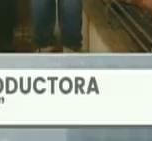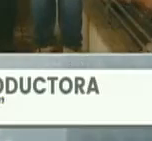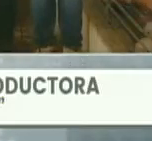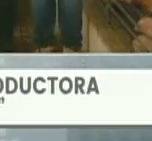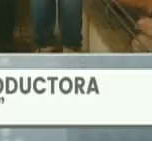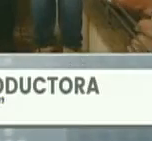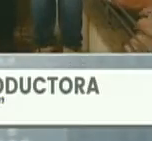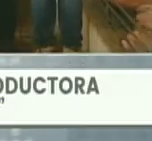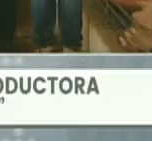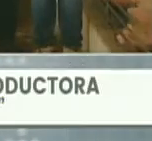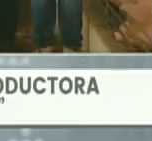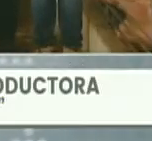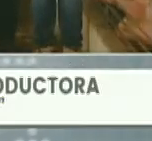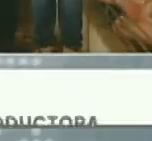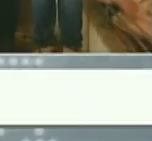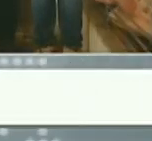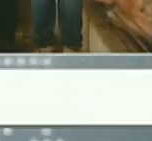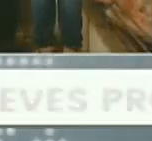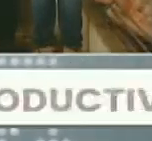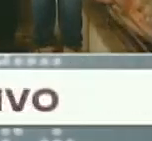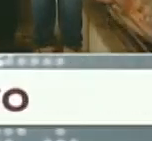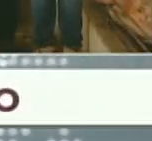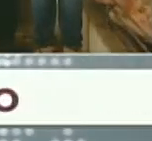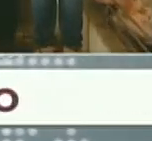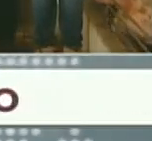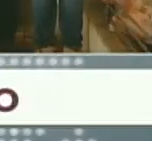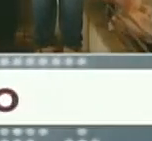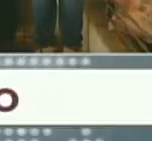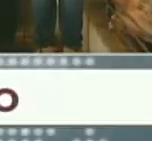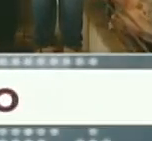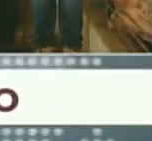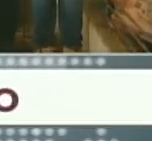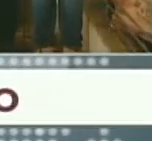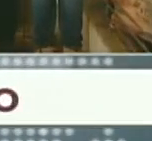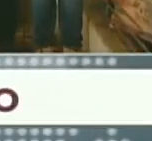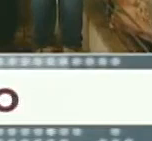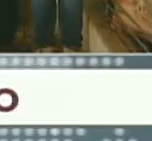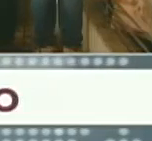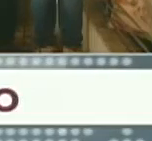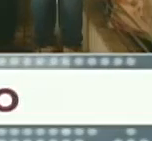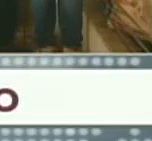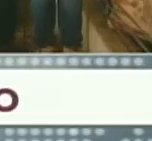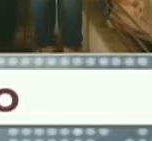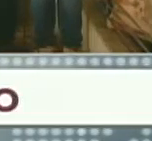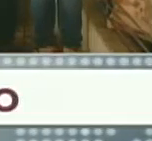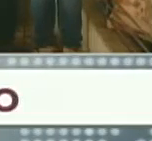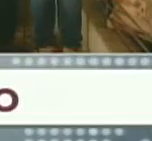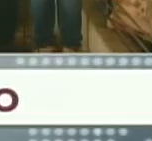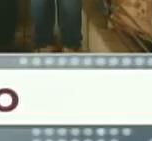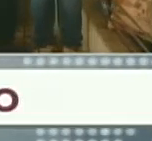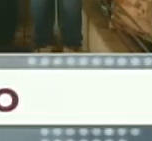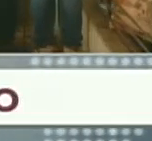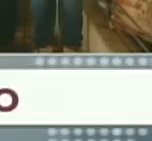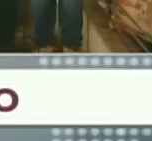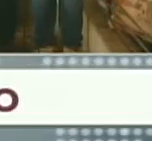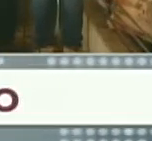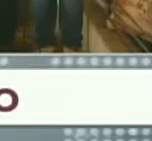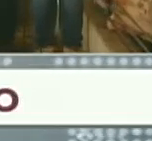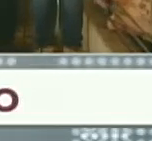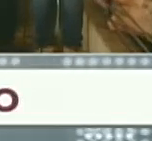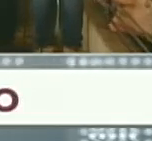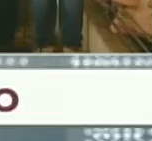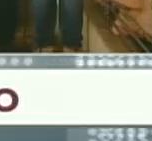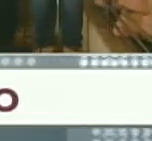Mejías, veterinario. Julio Ávila, director de la unidad territorial. Bueno, mis saludos, han